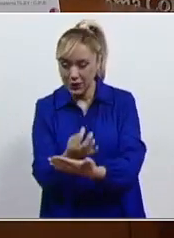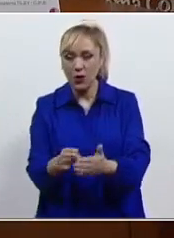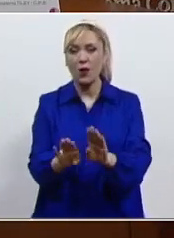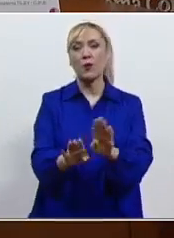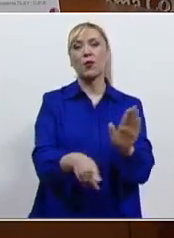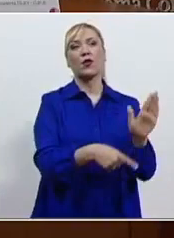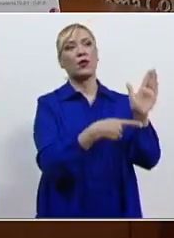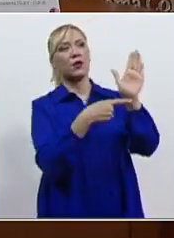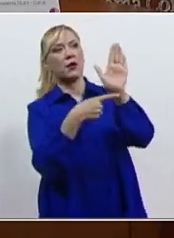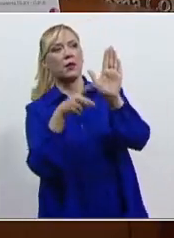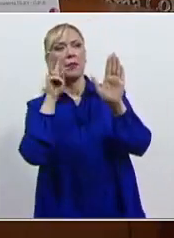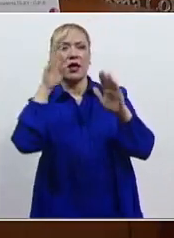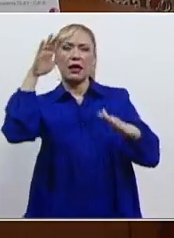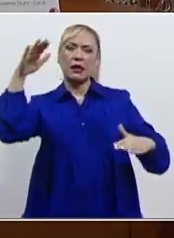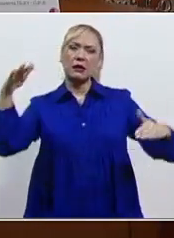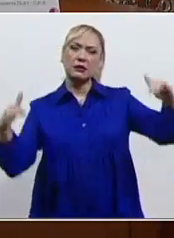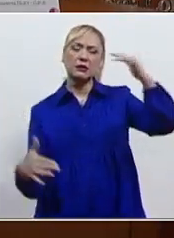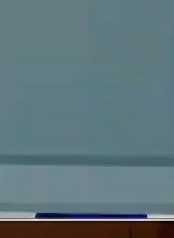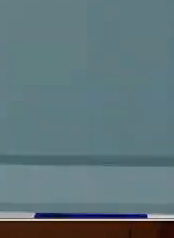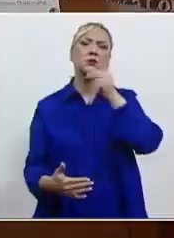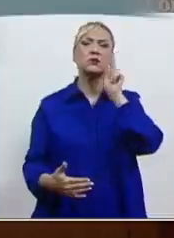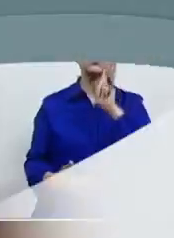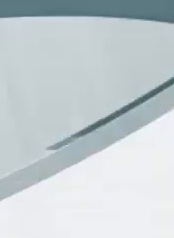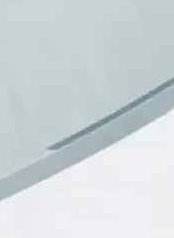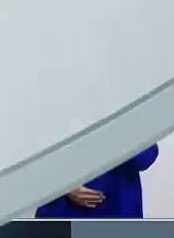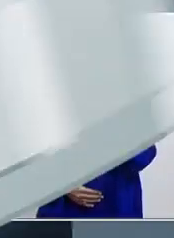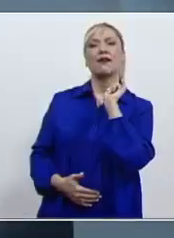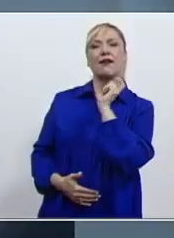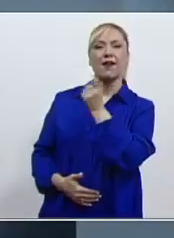a la desigualdad de género.